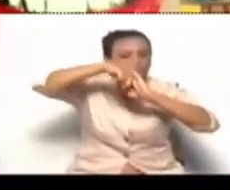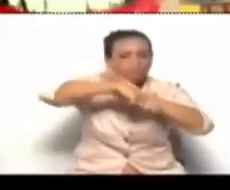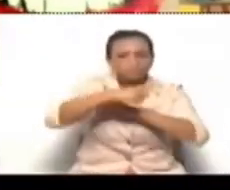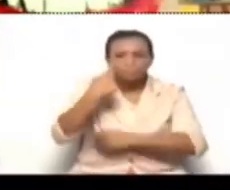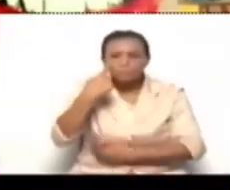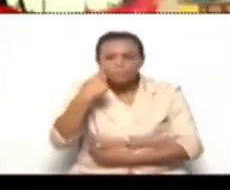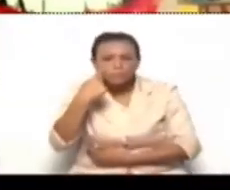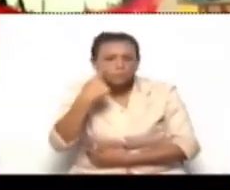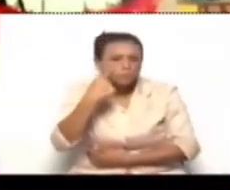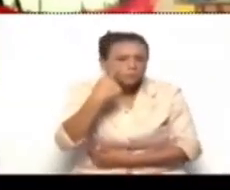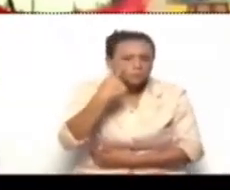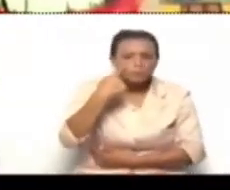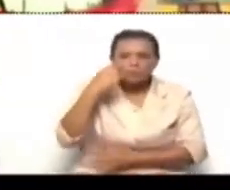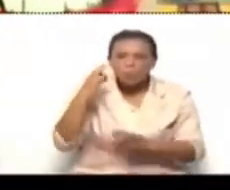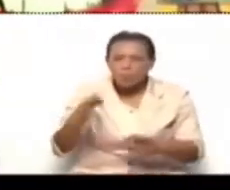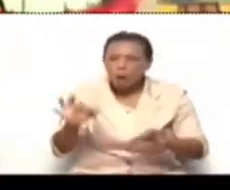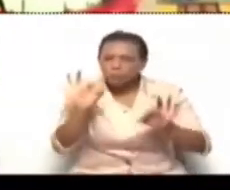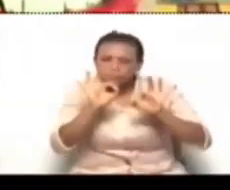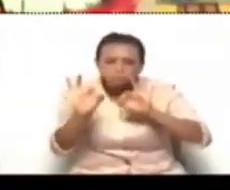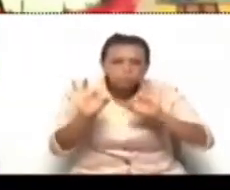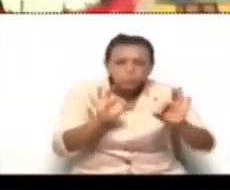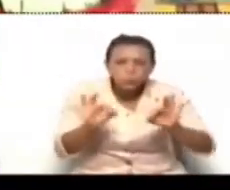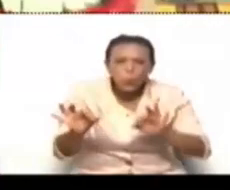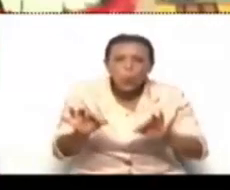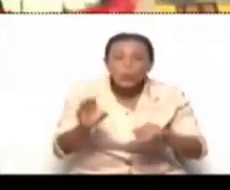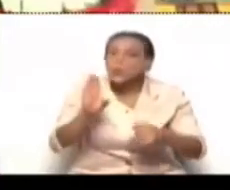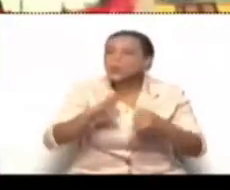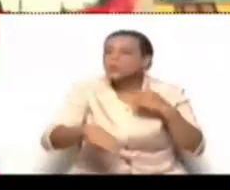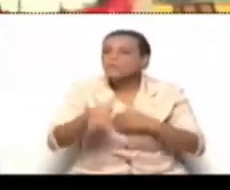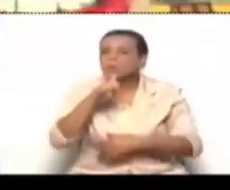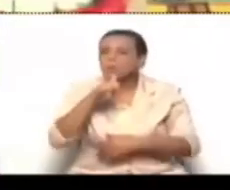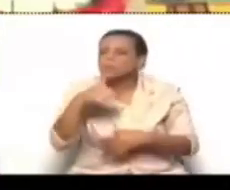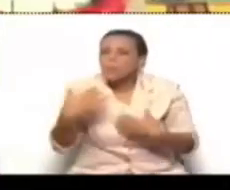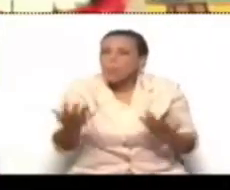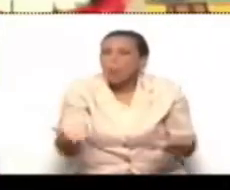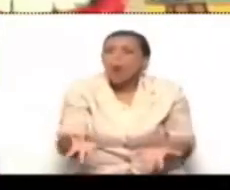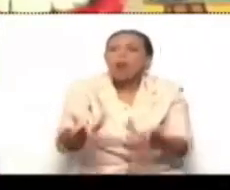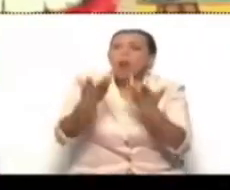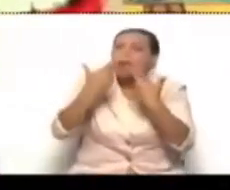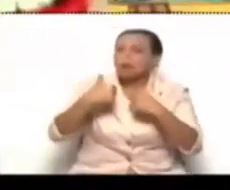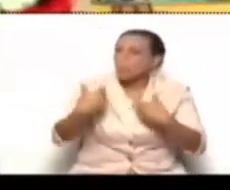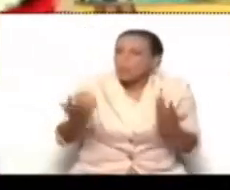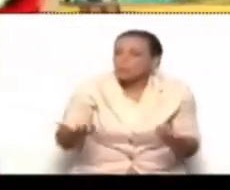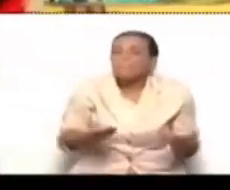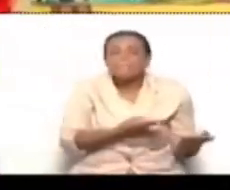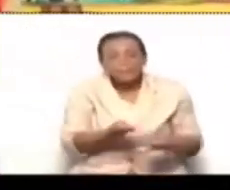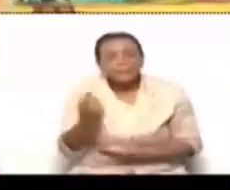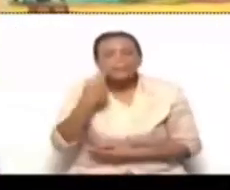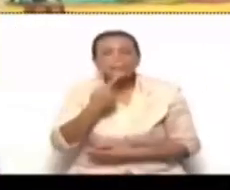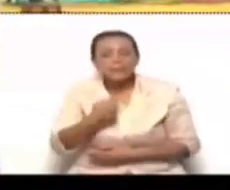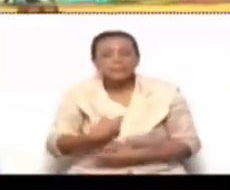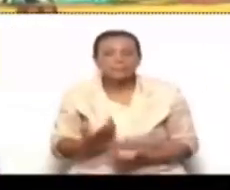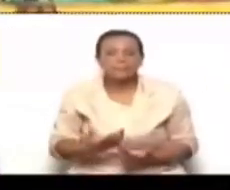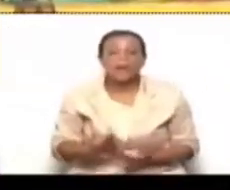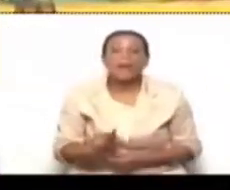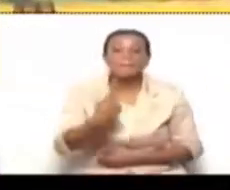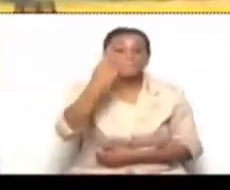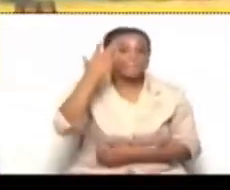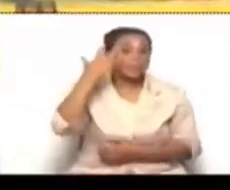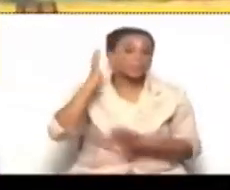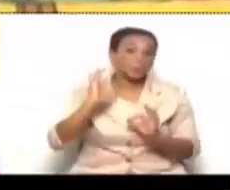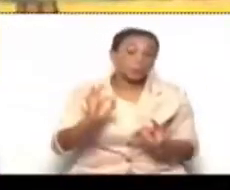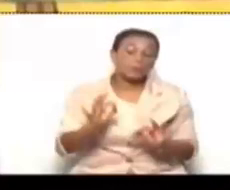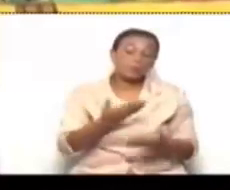Embajador, ¿qué último dato usted nos podría comentar? Bienvenido. Bueno, al primer término,